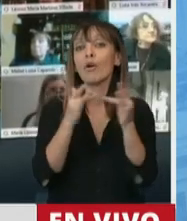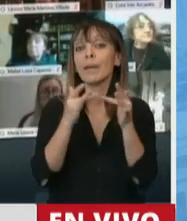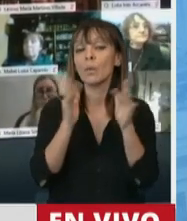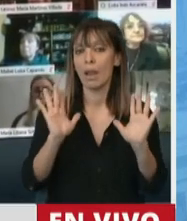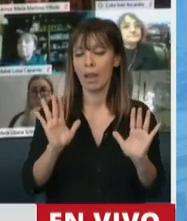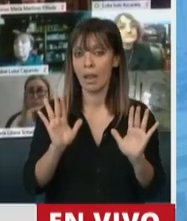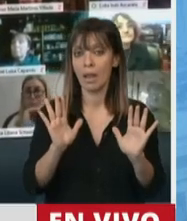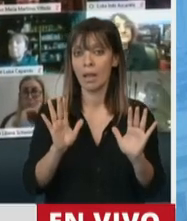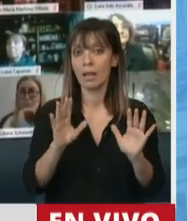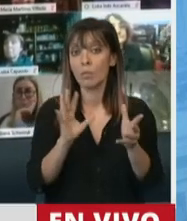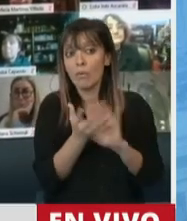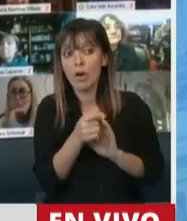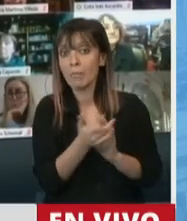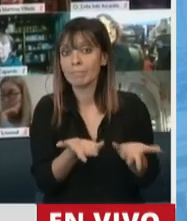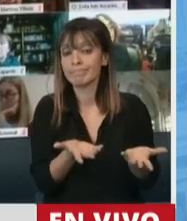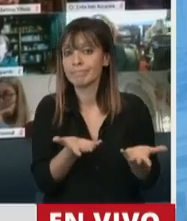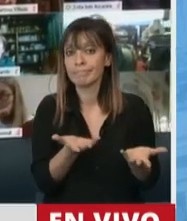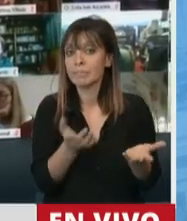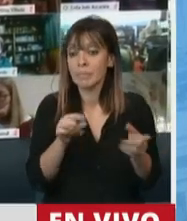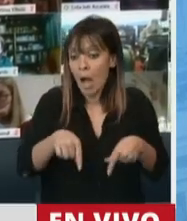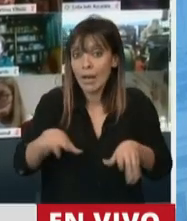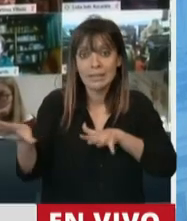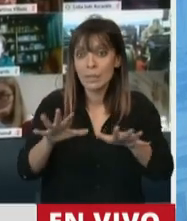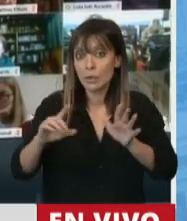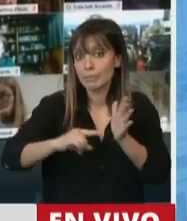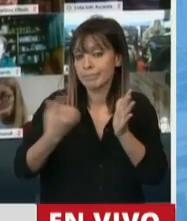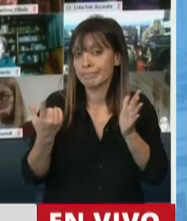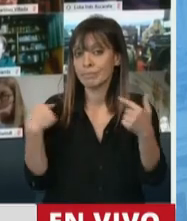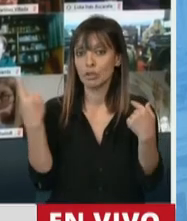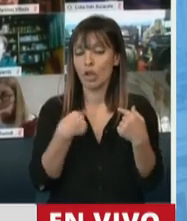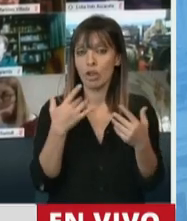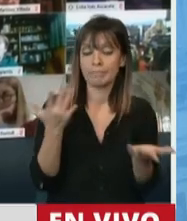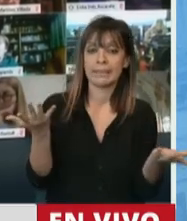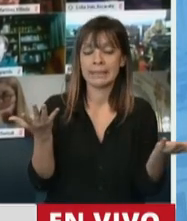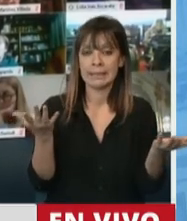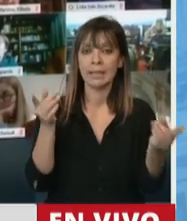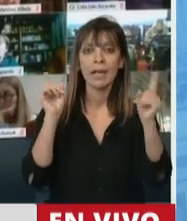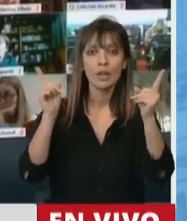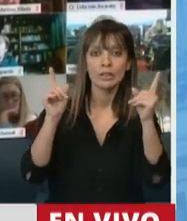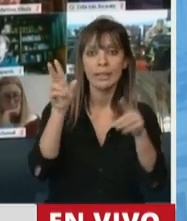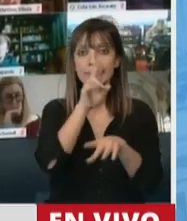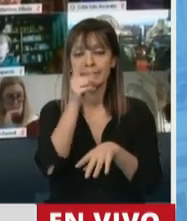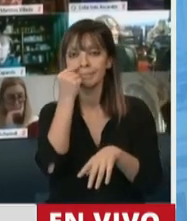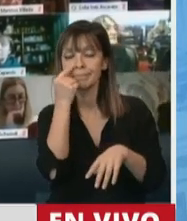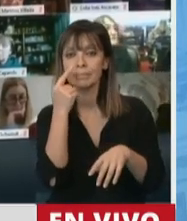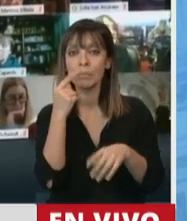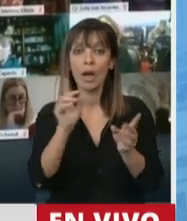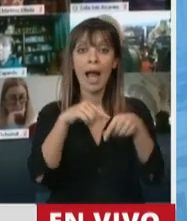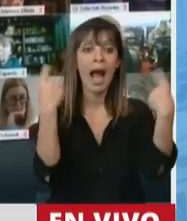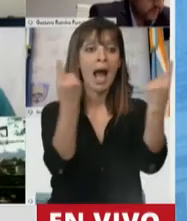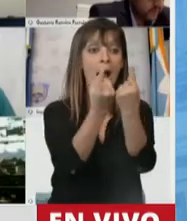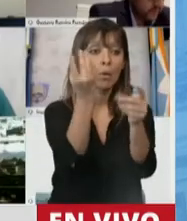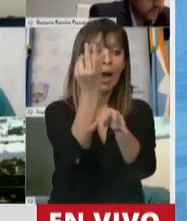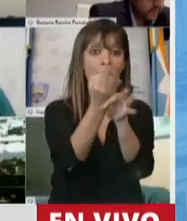modalidad, la situación de excepcionalidad que estamos viviendo las docentes y los docentes al haber trasladado las aulas a